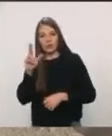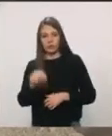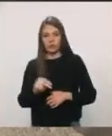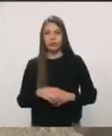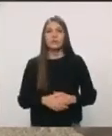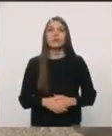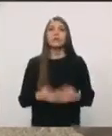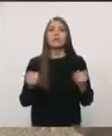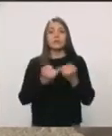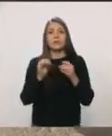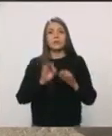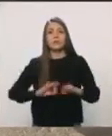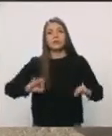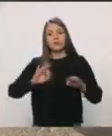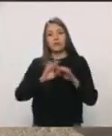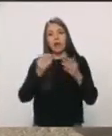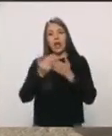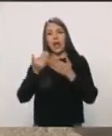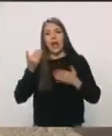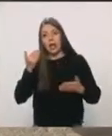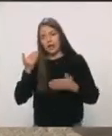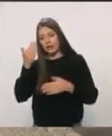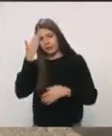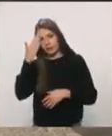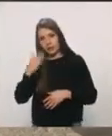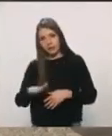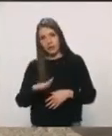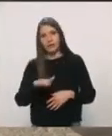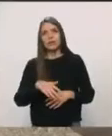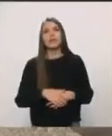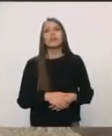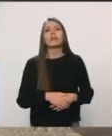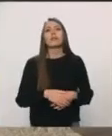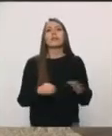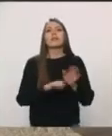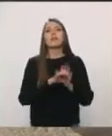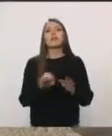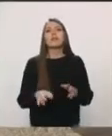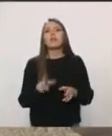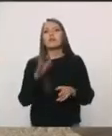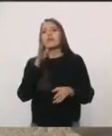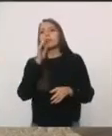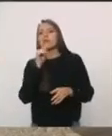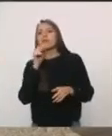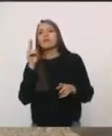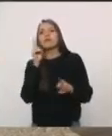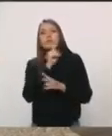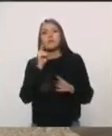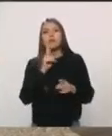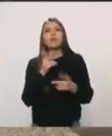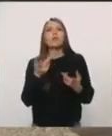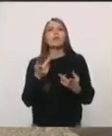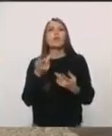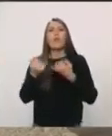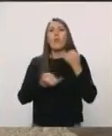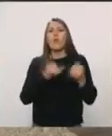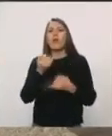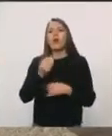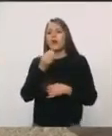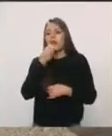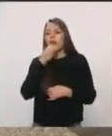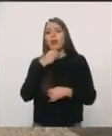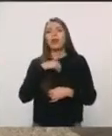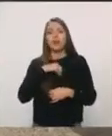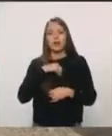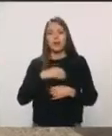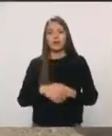recordar la prevención. Hay que evitar en todo momento este tipo de situaciones como una asfixia por un juguete incluso, ¿no?, que pueden llevarse a la boca a los menores.